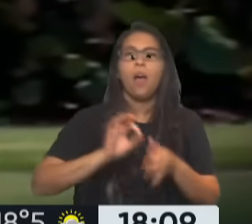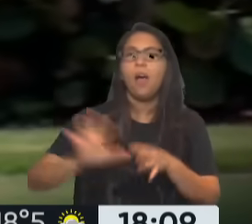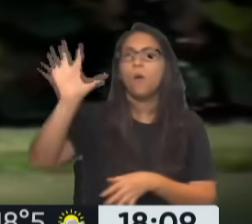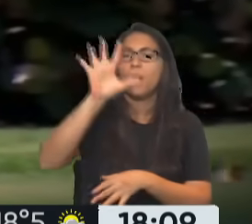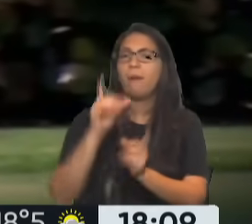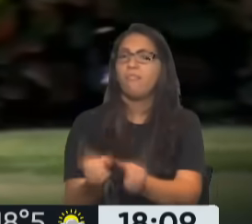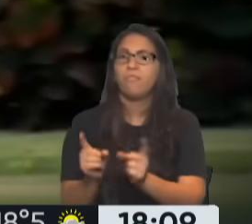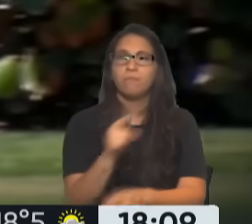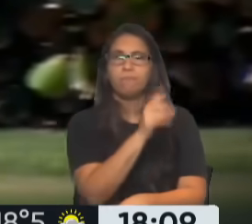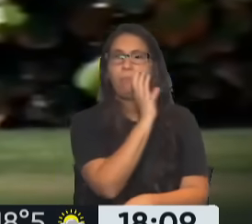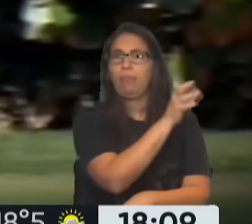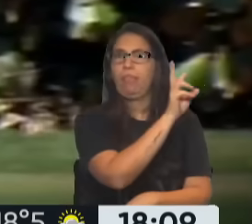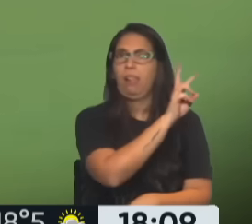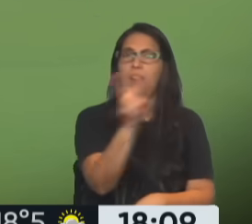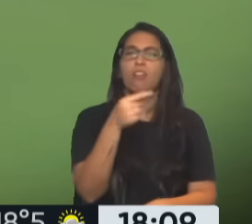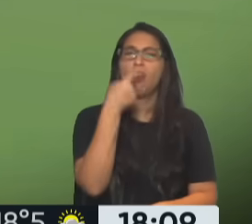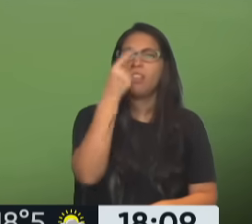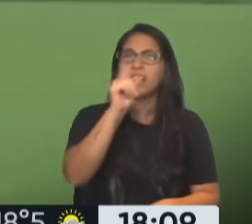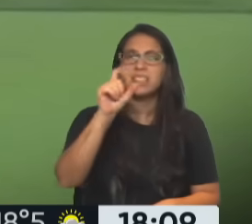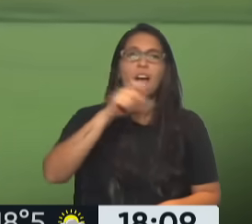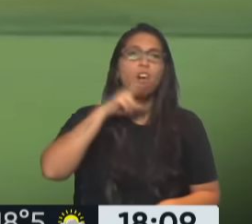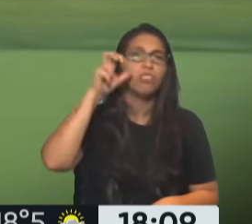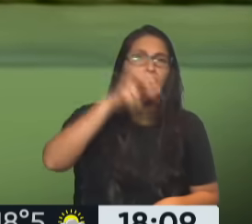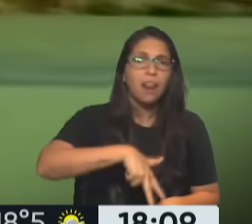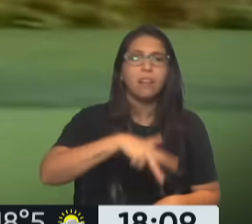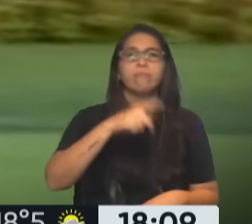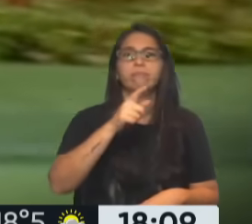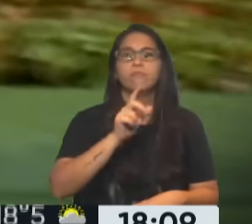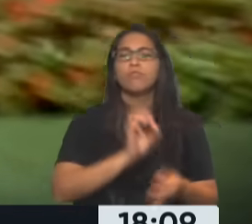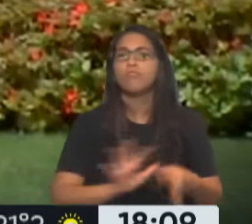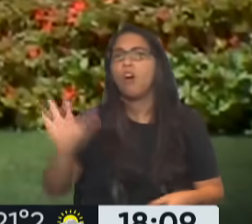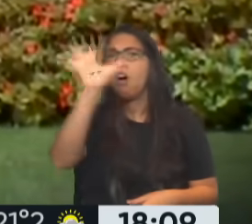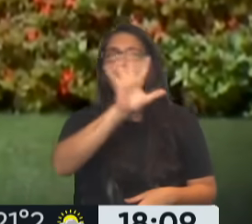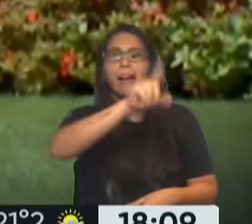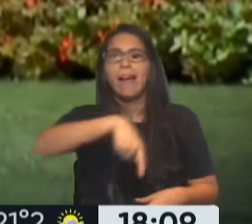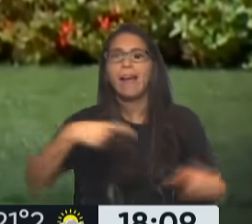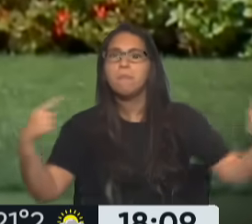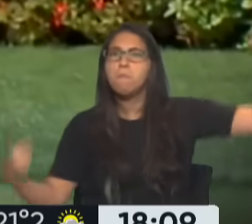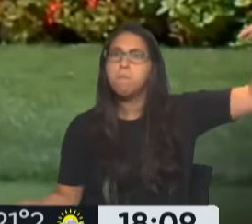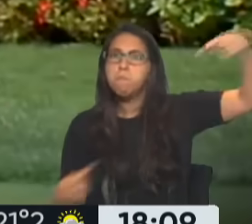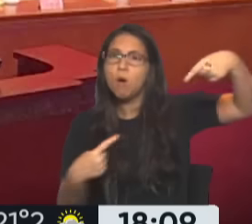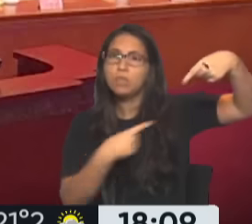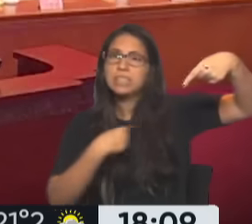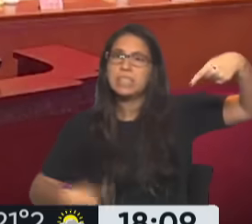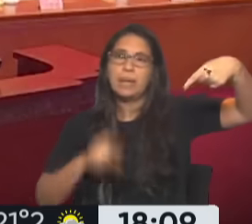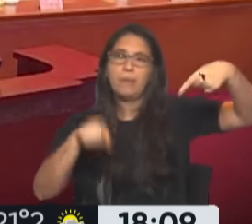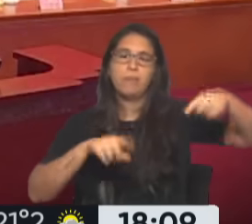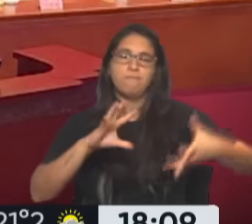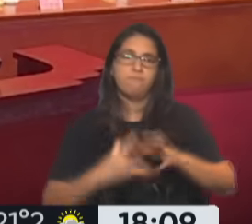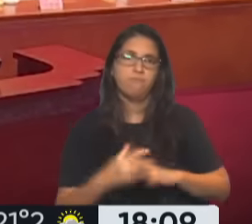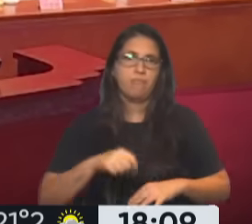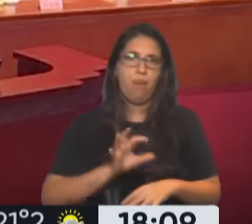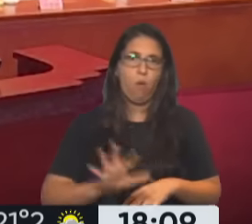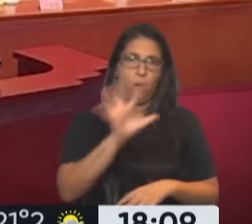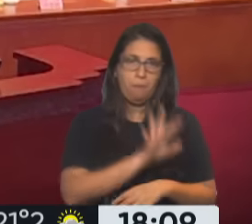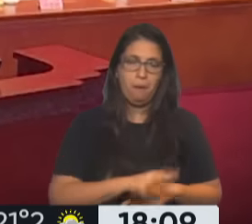el desinterés del magnate por la OTAN y los problemas que trajo a la zona euro su guerra comercial con China. Por supuesto,